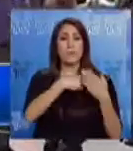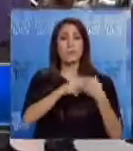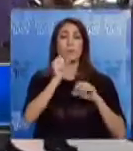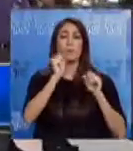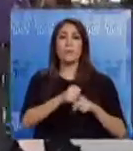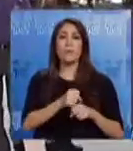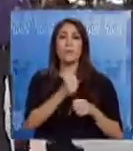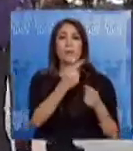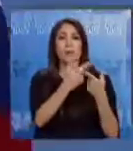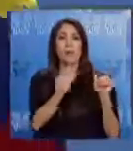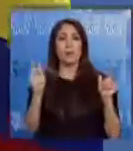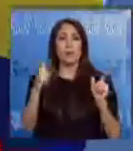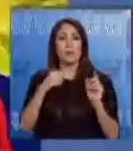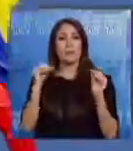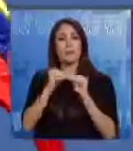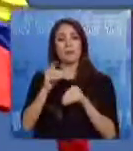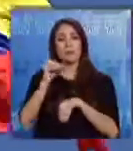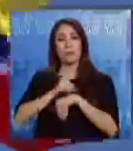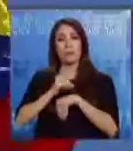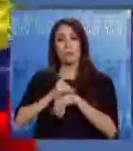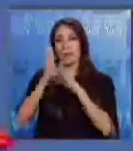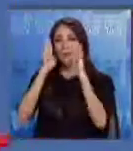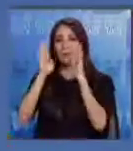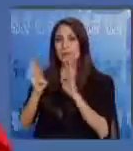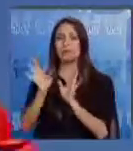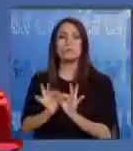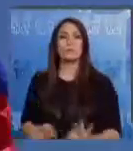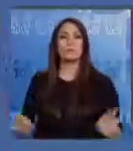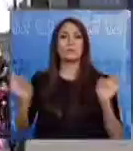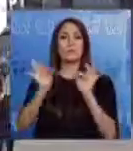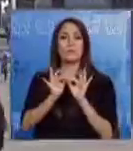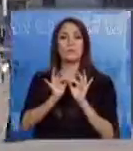de prisión para brindarle cuidados especiales. La